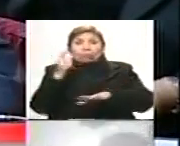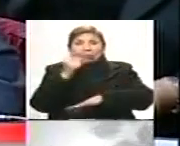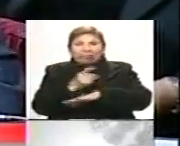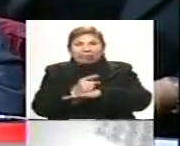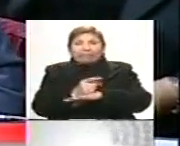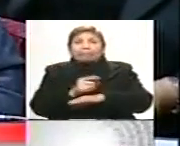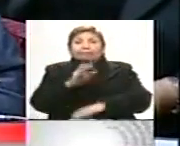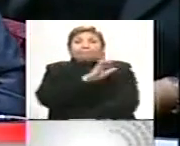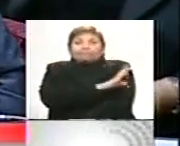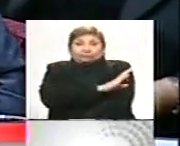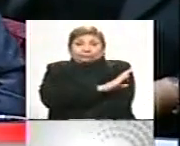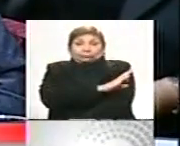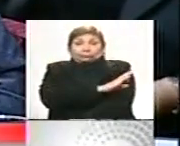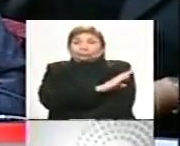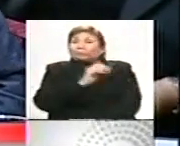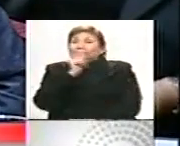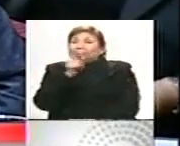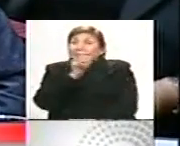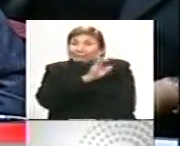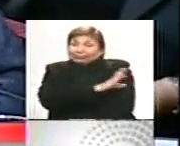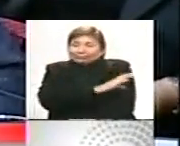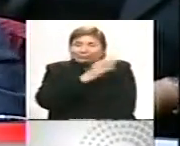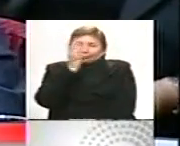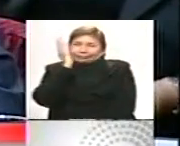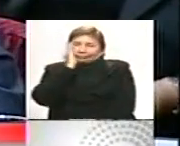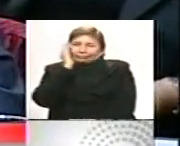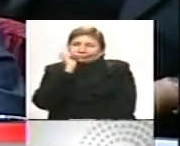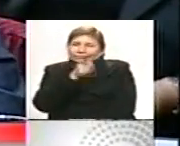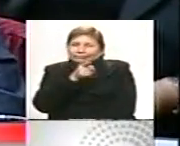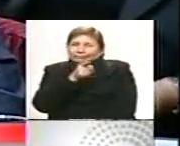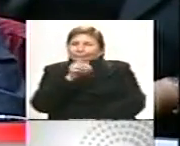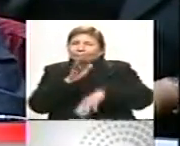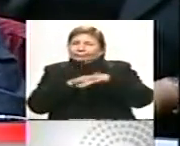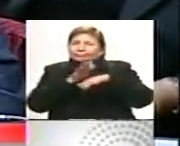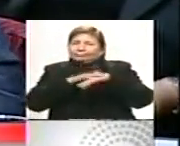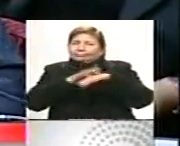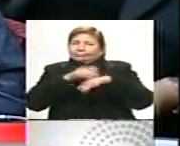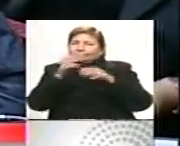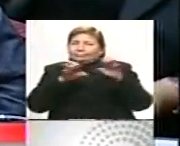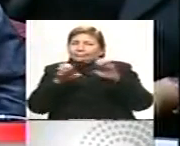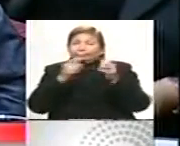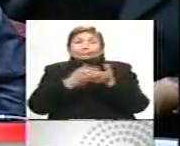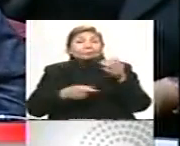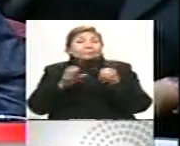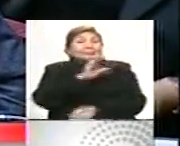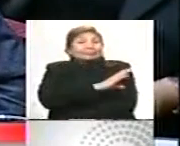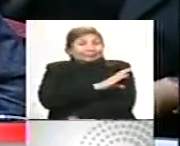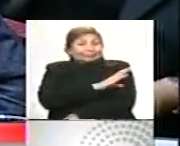fiscal, el fiscal ya tiene convicción de la comisión del delito. El fiscal